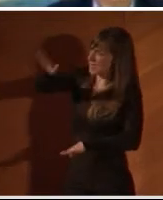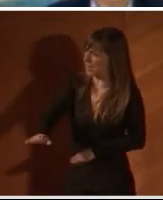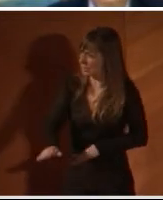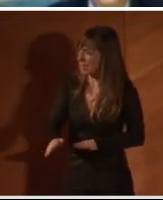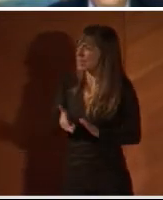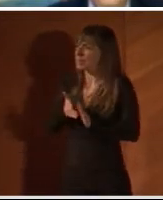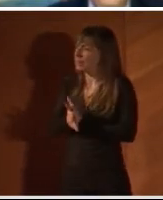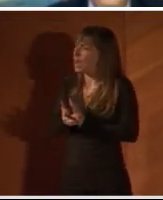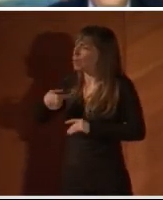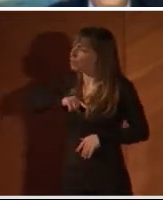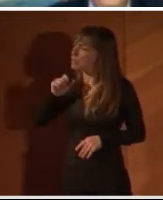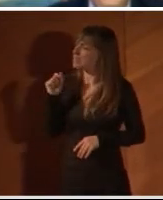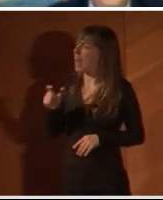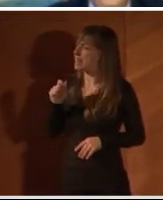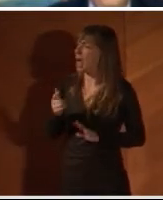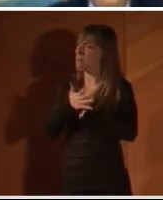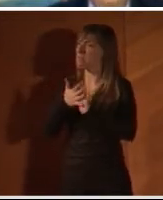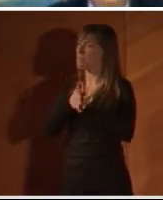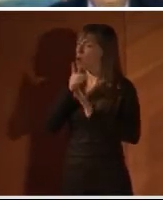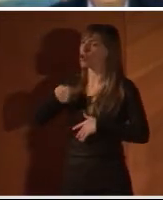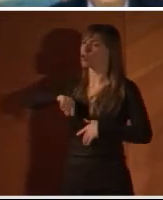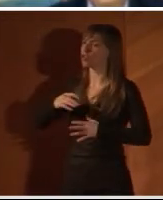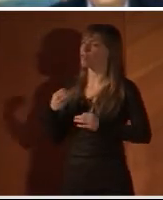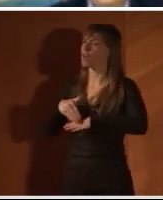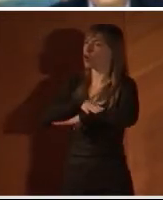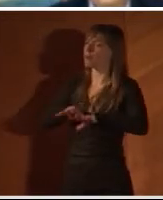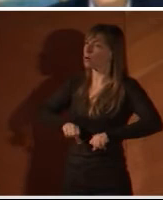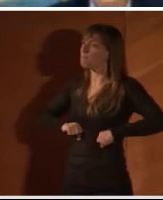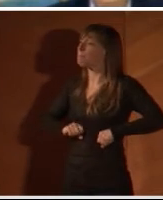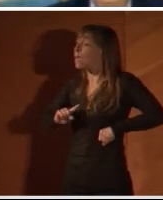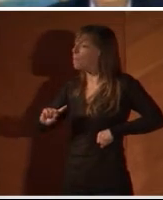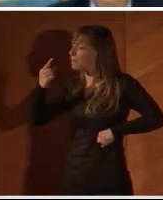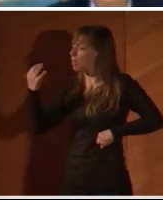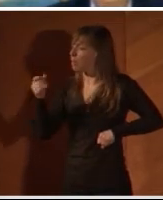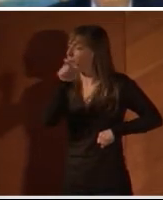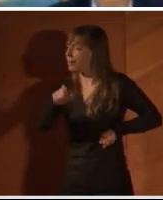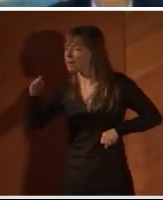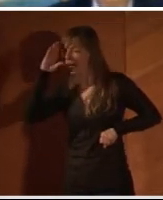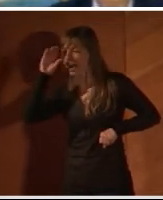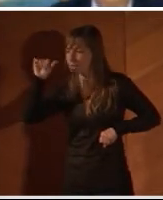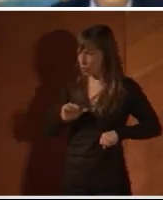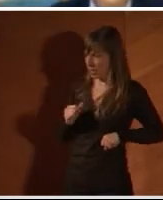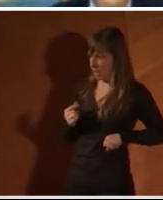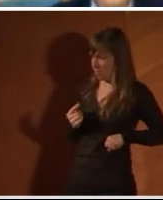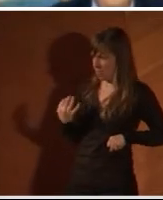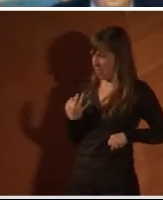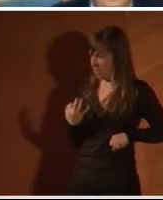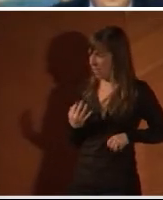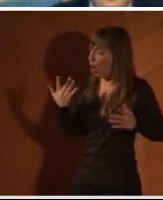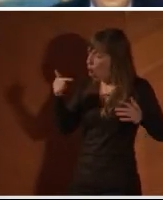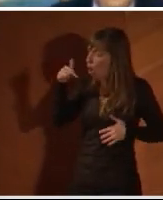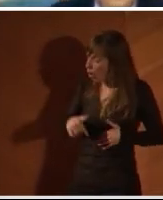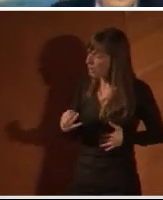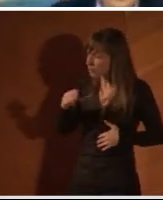decir que debemos gobernar escuchando y hoy estamos diciendo que no solo hay que gobernar escuchando, sino que